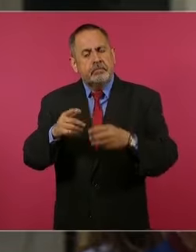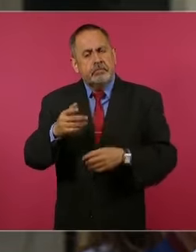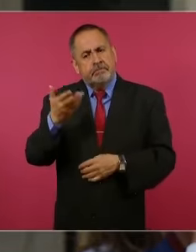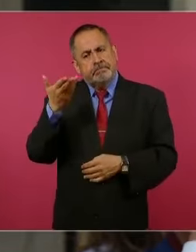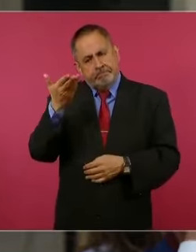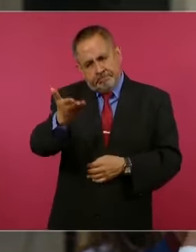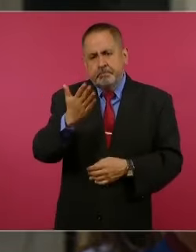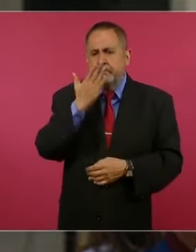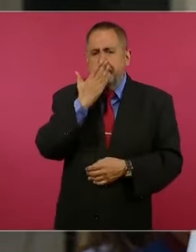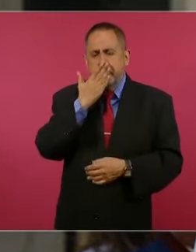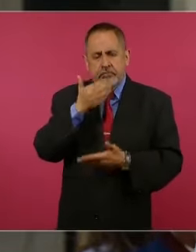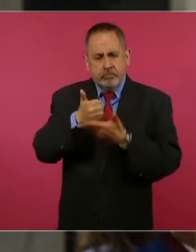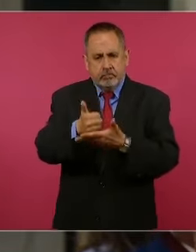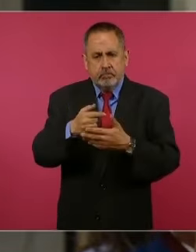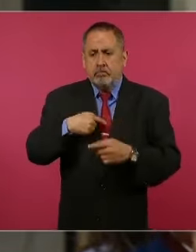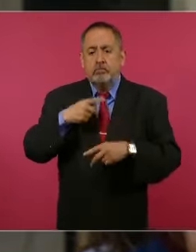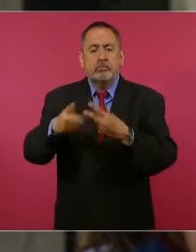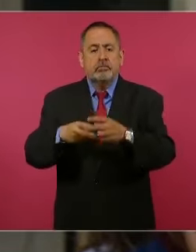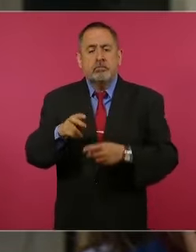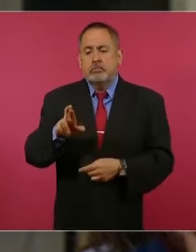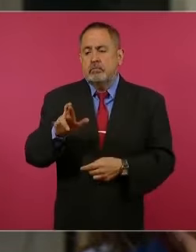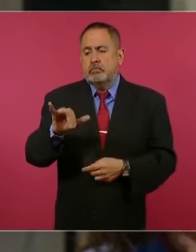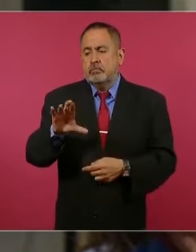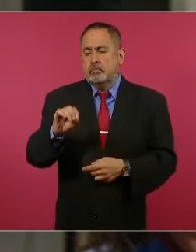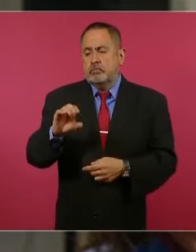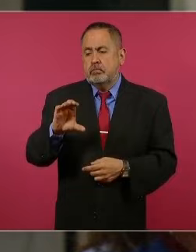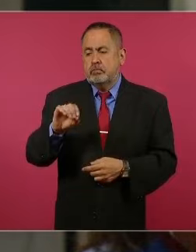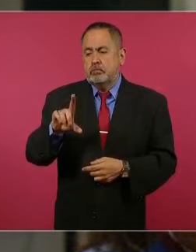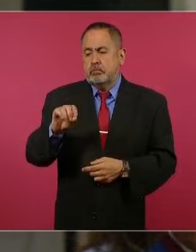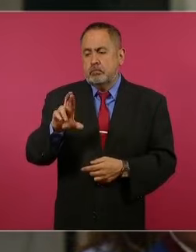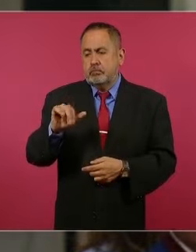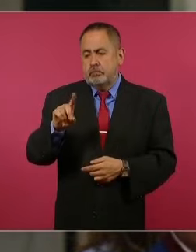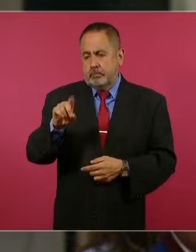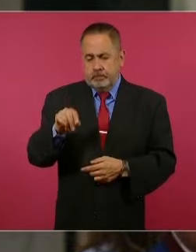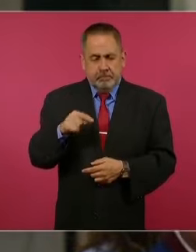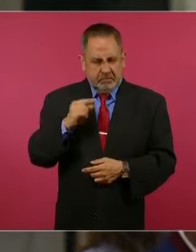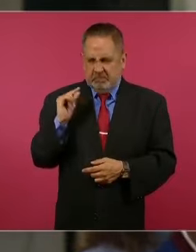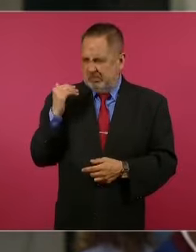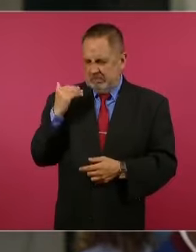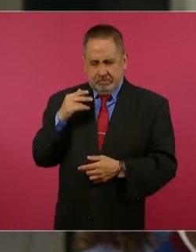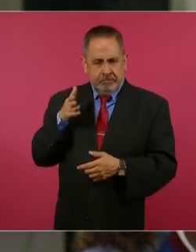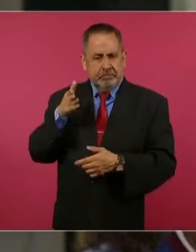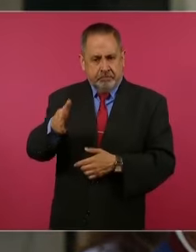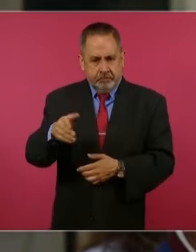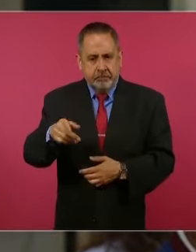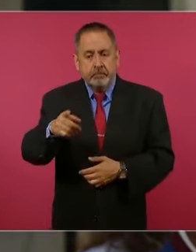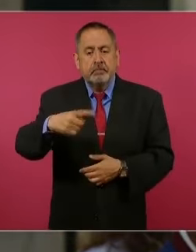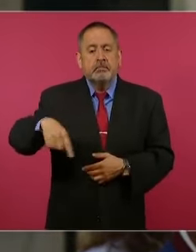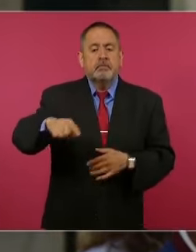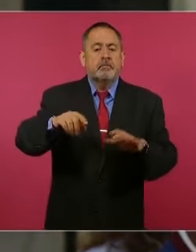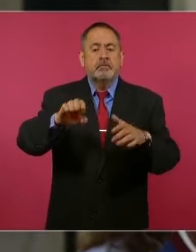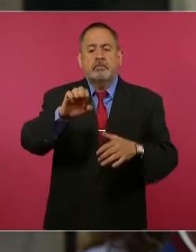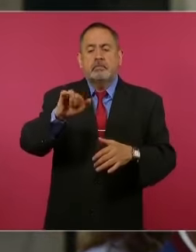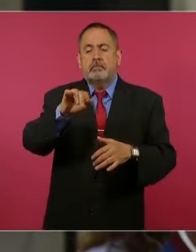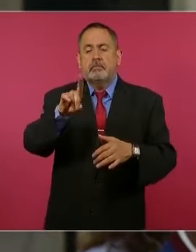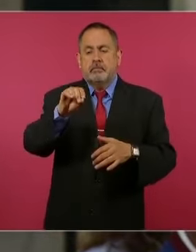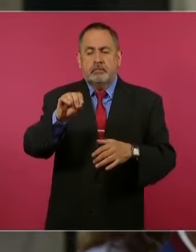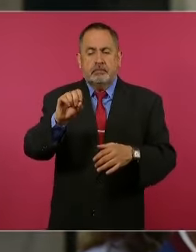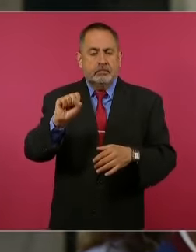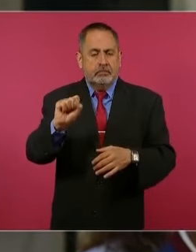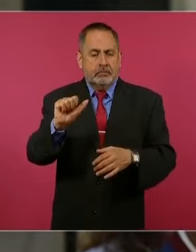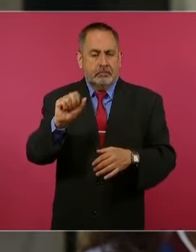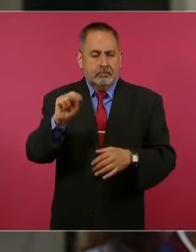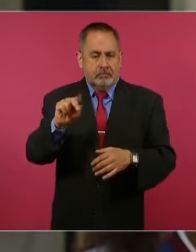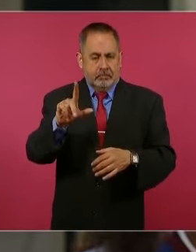pide su ayuda mire estuve en San Luis Río Colorado hace relativamente poco y eh los integrantes de elegido San Luis eh Me